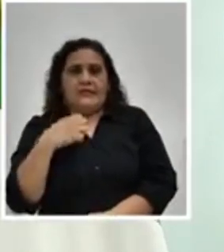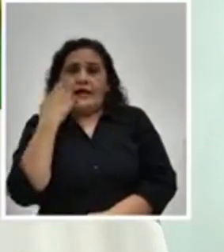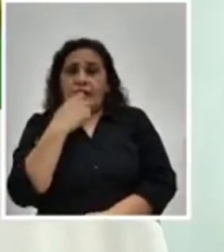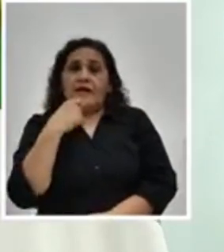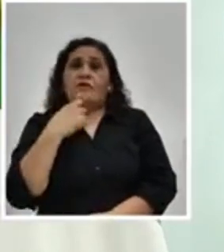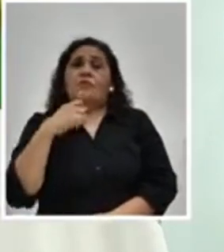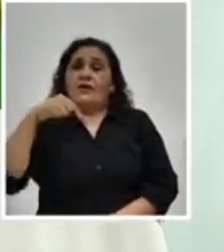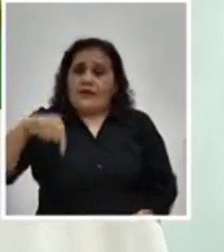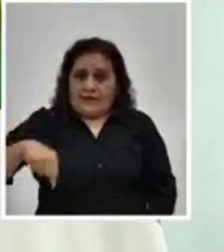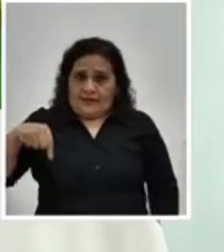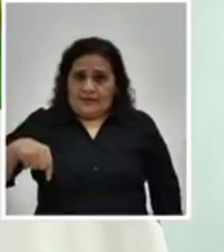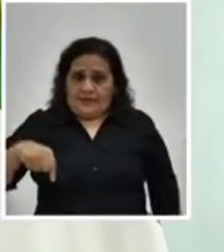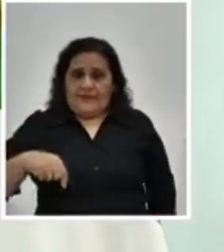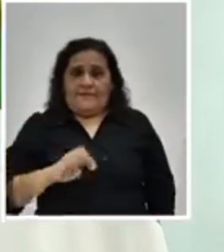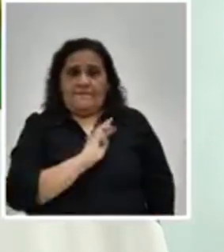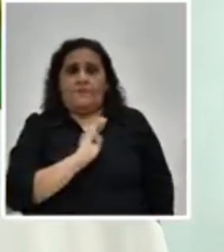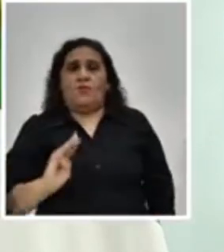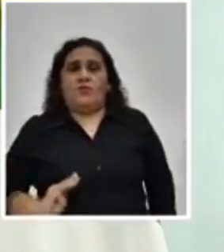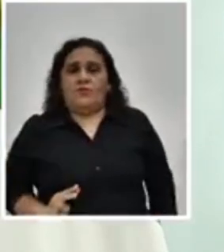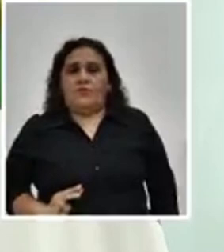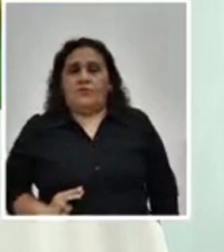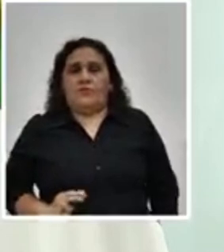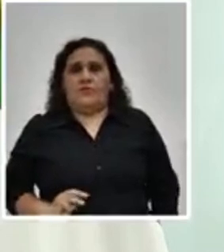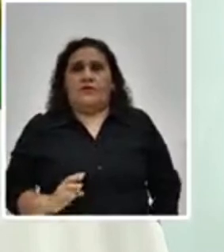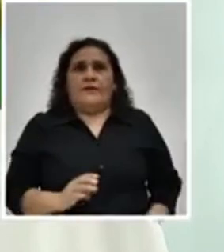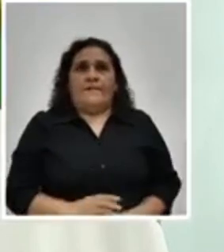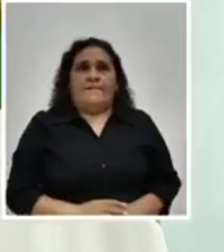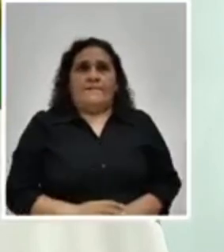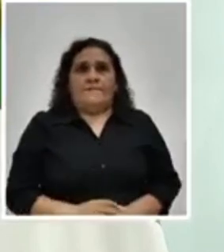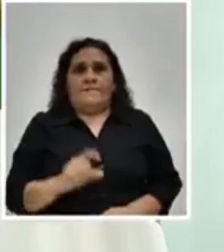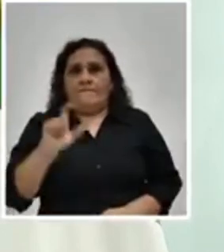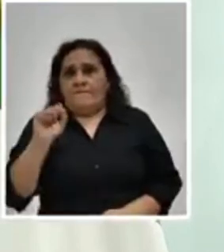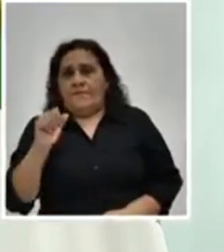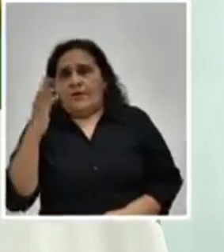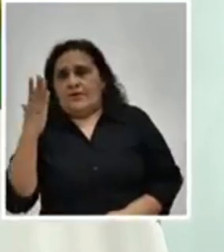municipio, entregando un total de